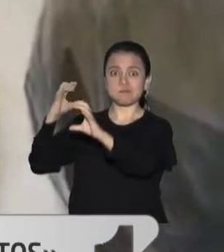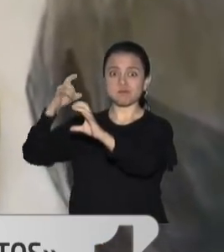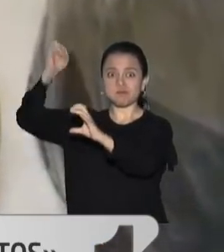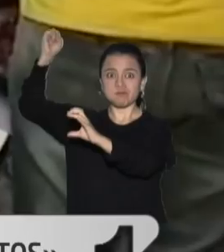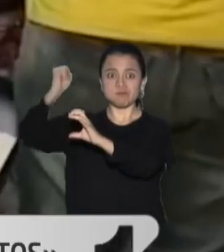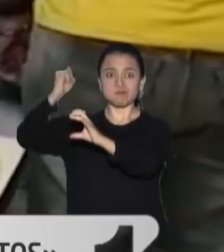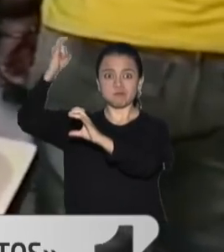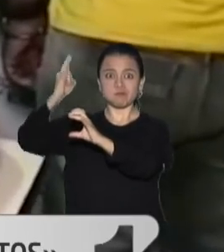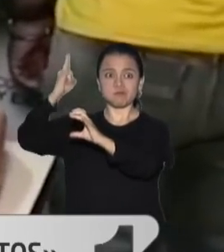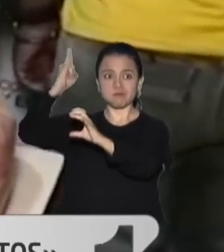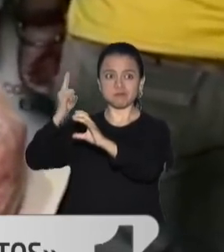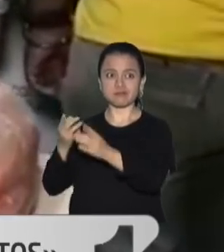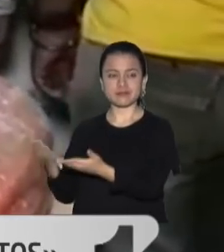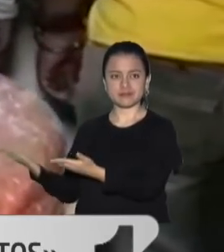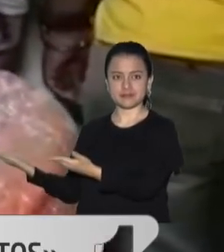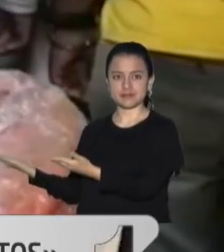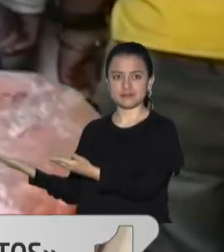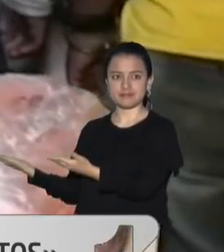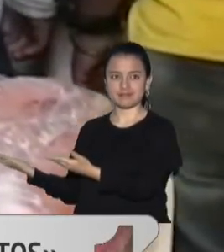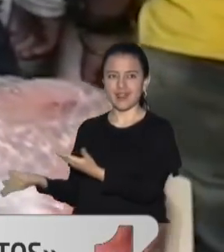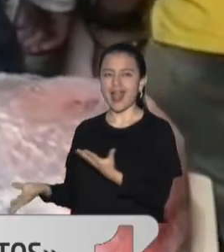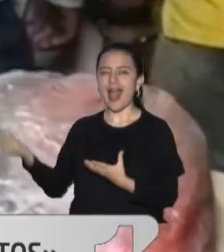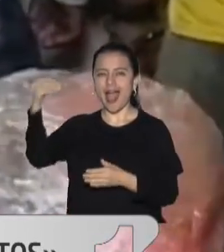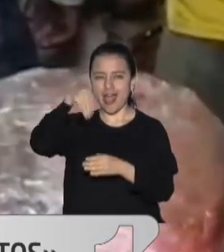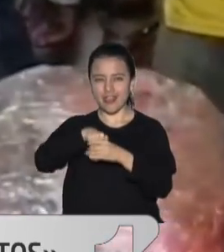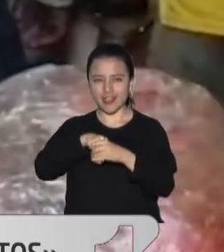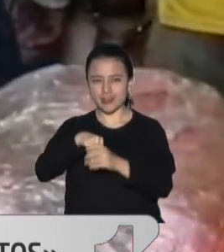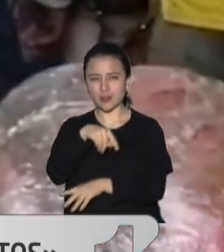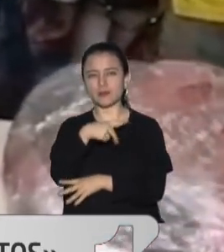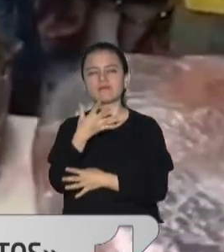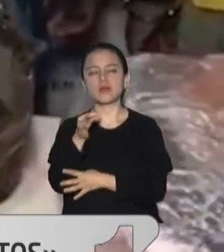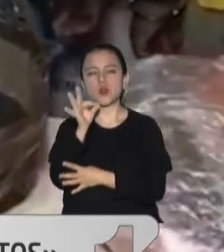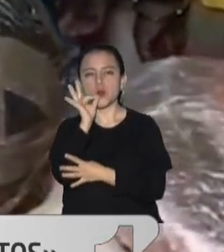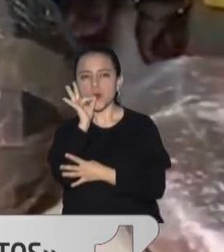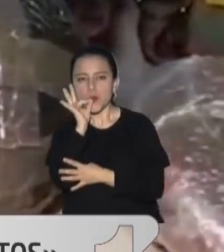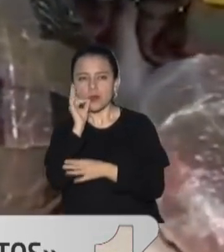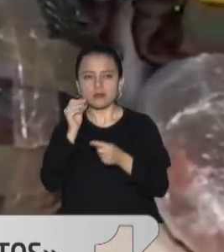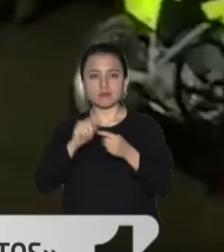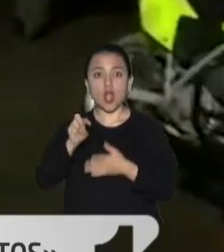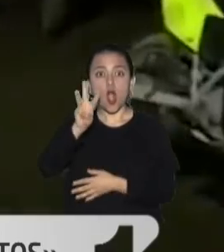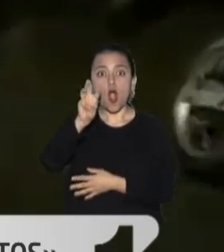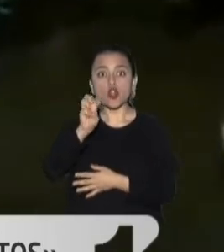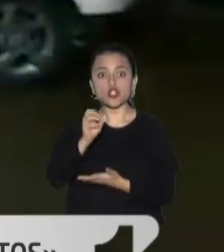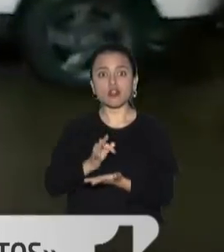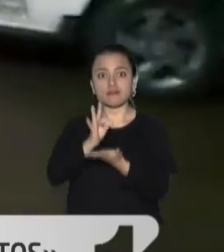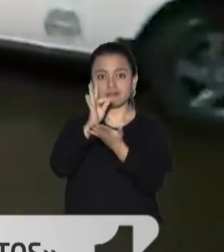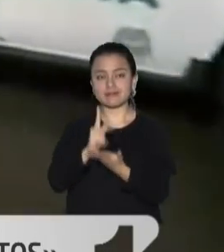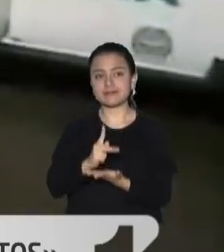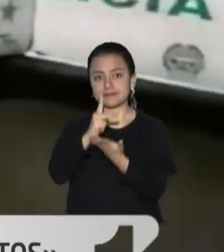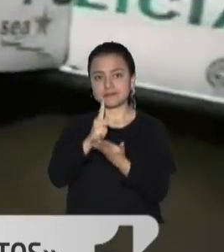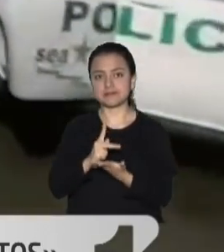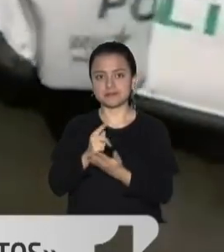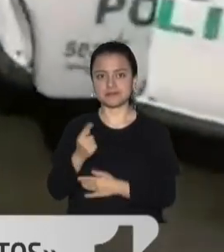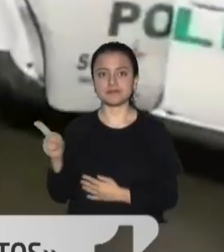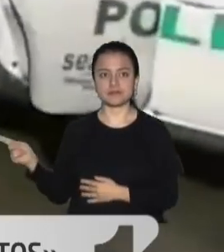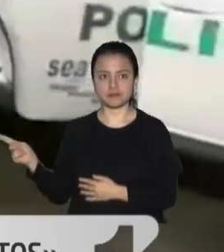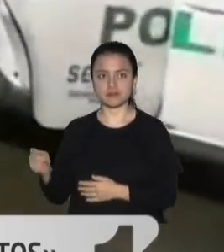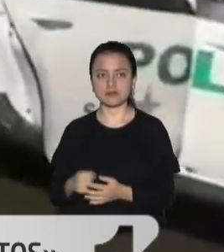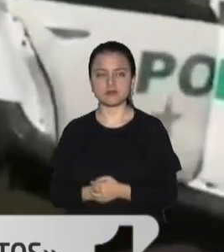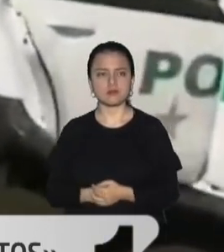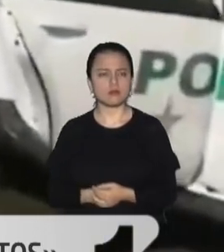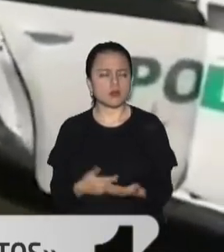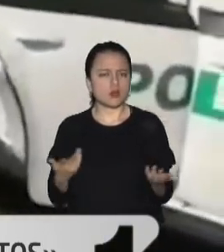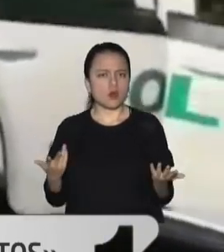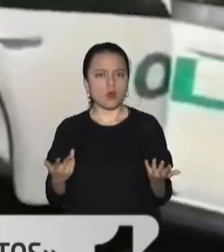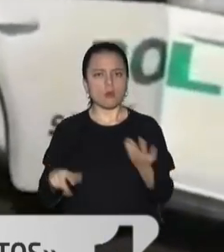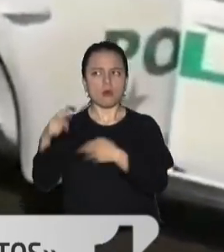Viga, en Cali. En el automotor fueron encontrados 8 kilogramos de marihuana. El operativo se da pocos días luego de que el fiscal